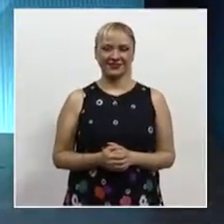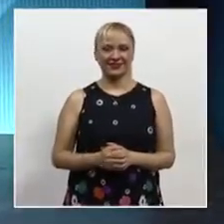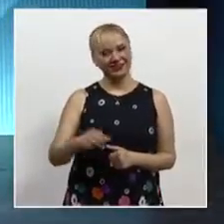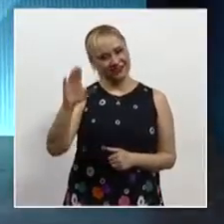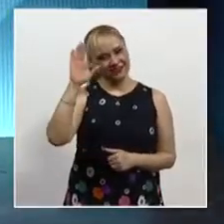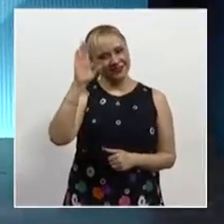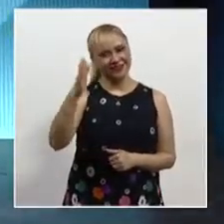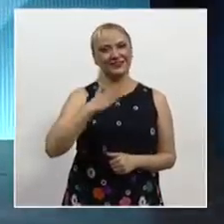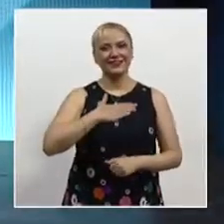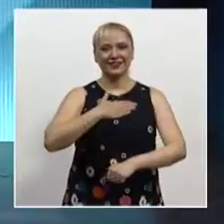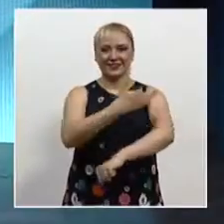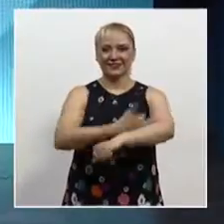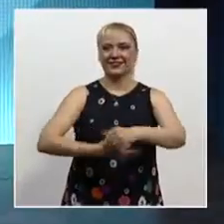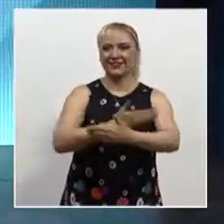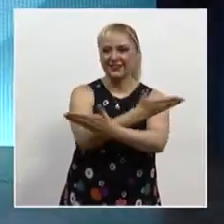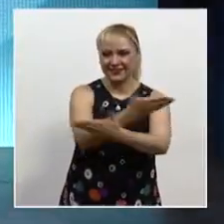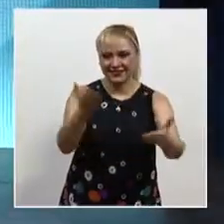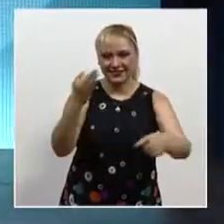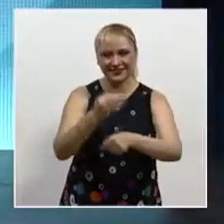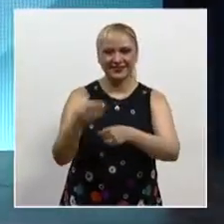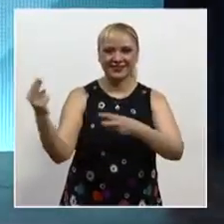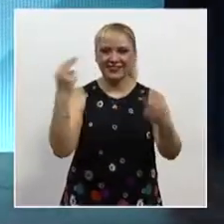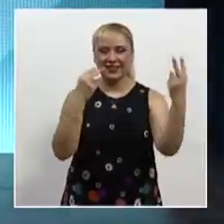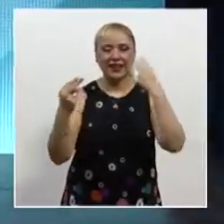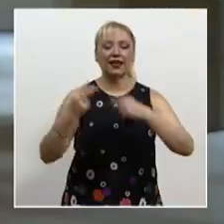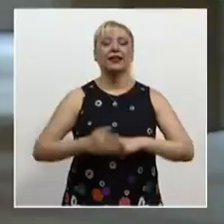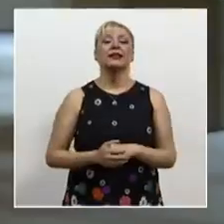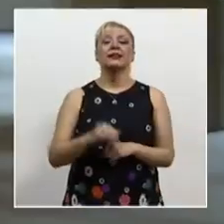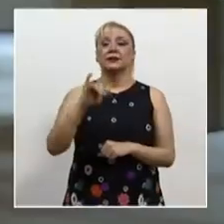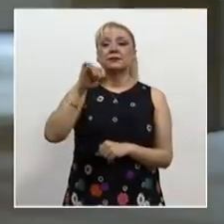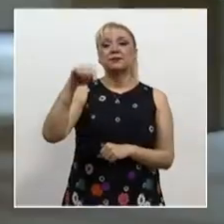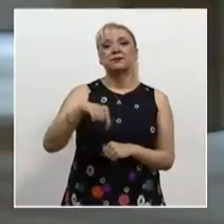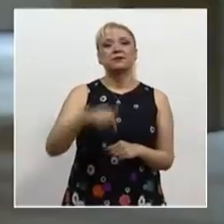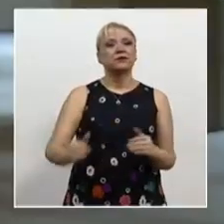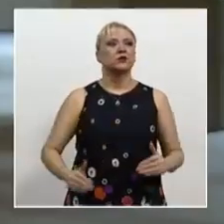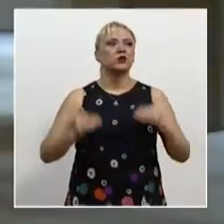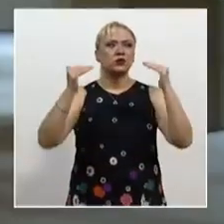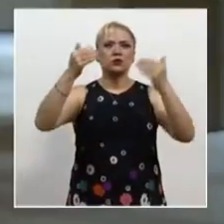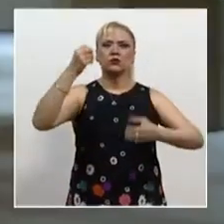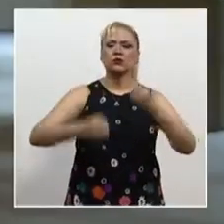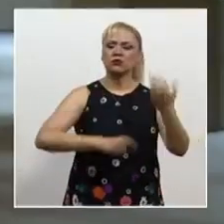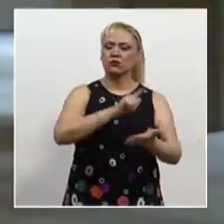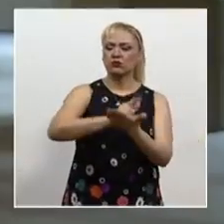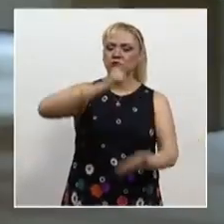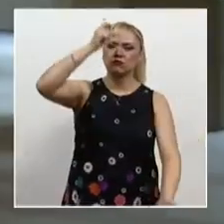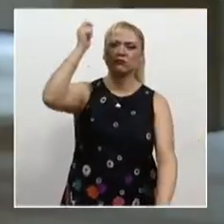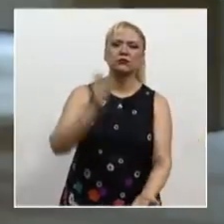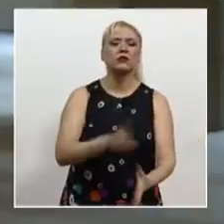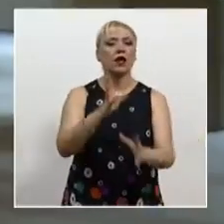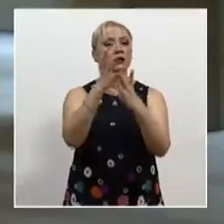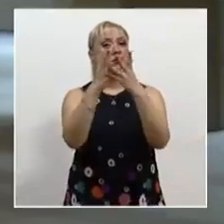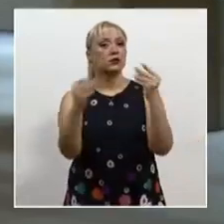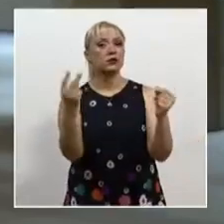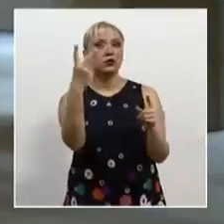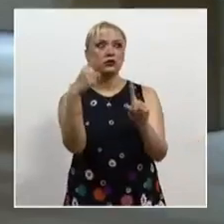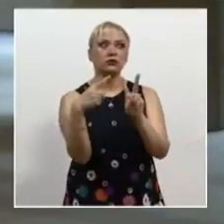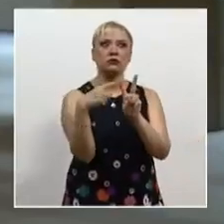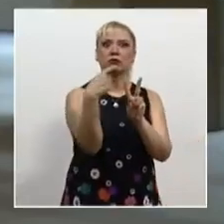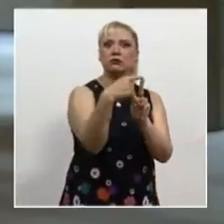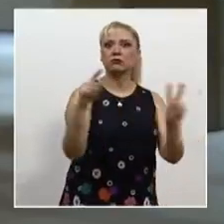¿Qué tal? Muy buenas tardes a todas las personas que siguen esta transmisión. El Pleno de la Suprema Corte de Justicia resolvió 2